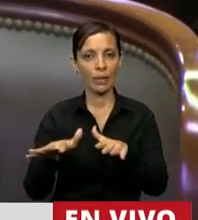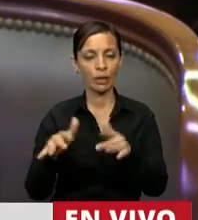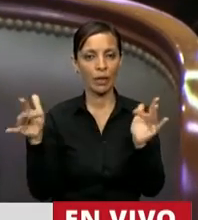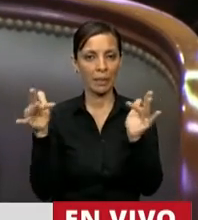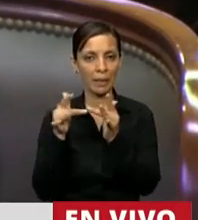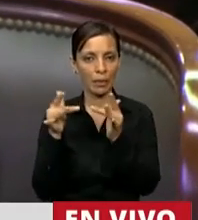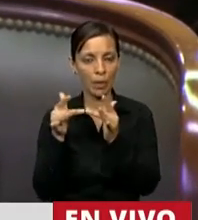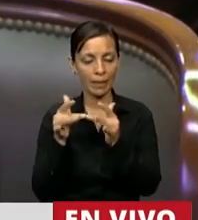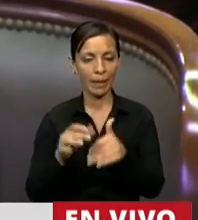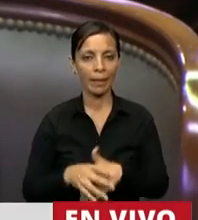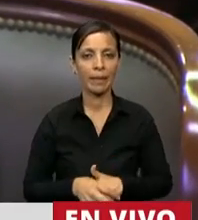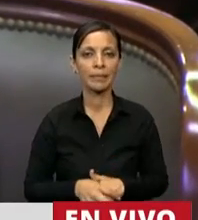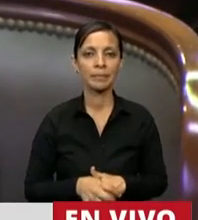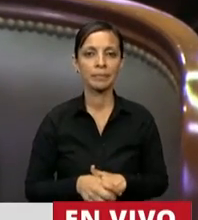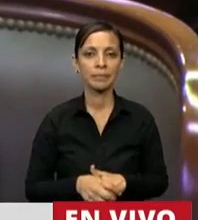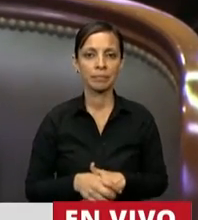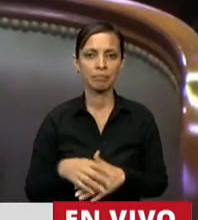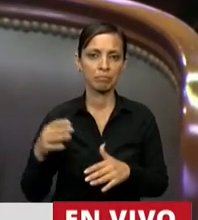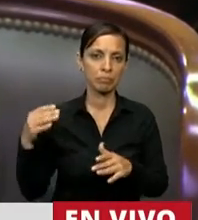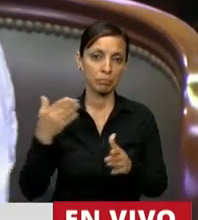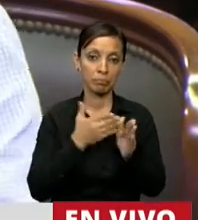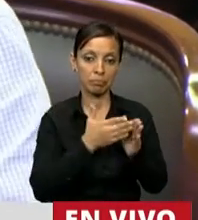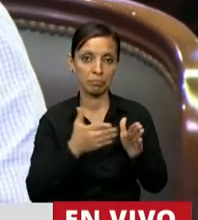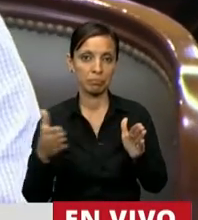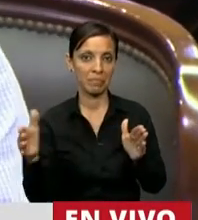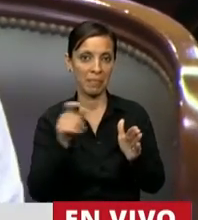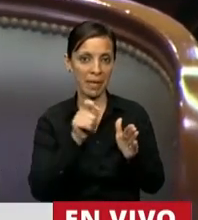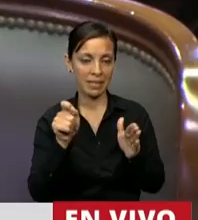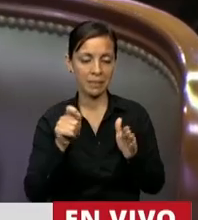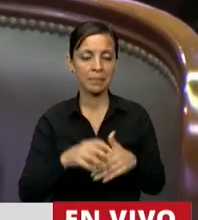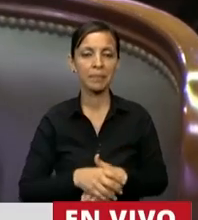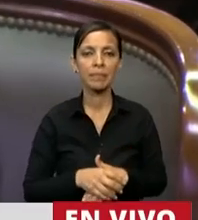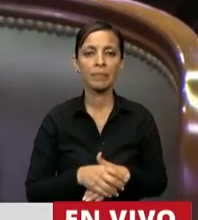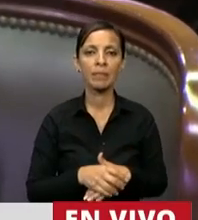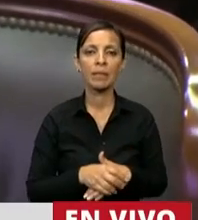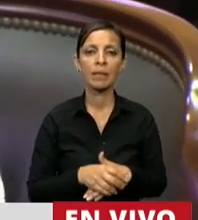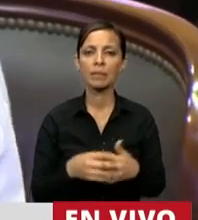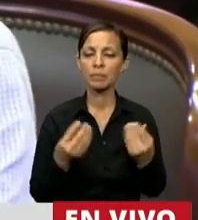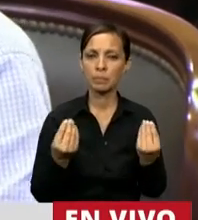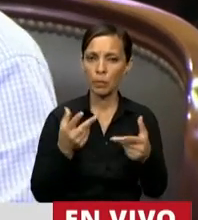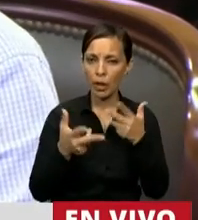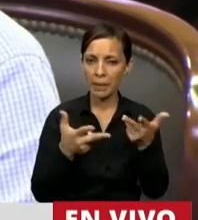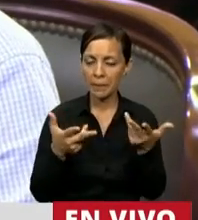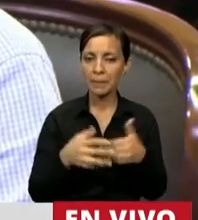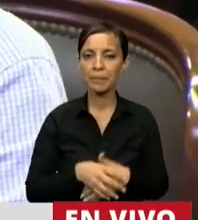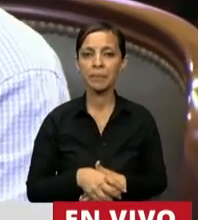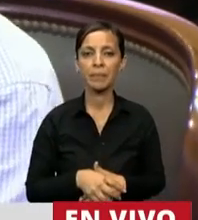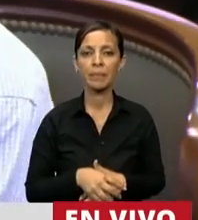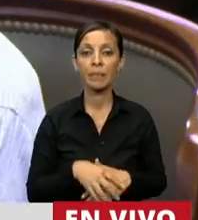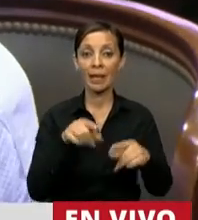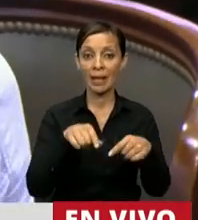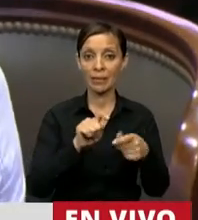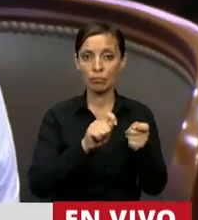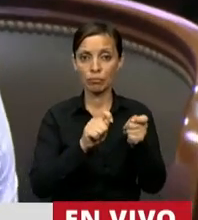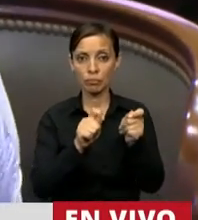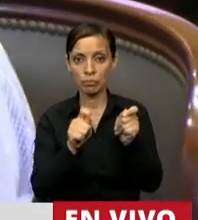de la virtualidad durante todos estos meses. ¿Y por qué digo esto? Porque ahí es